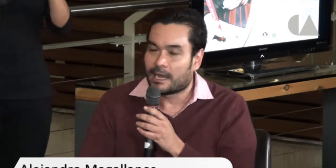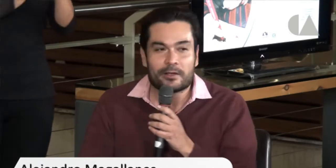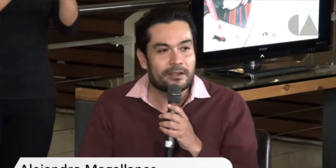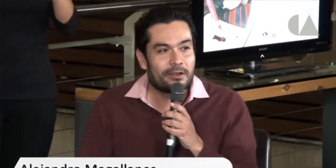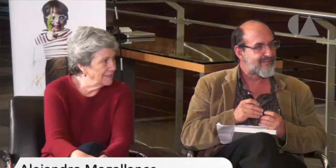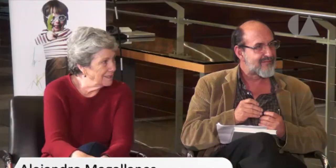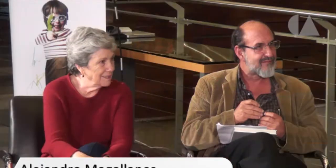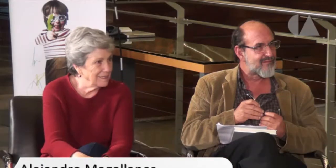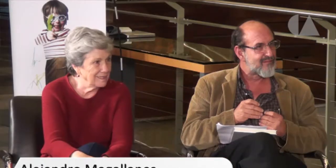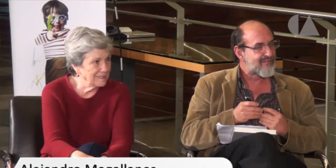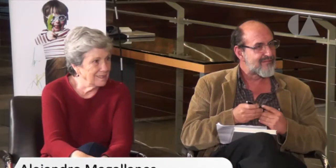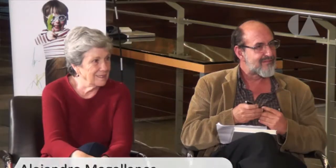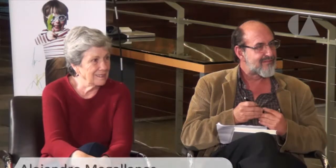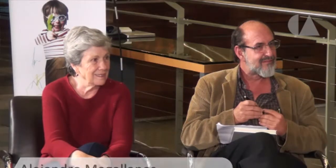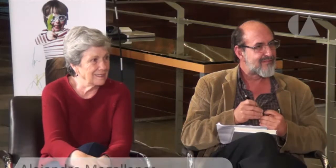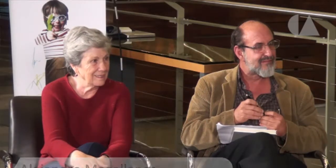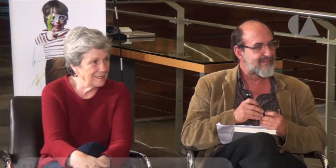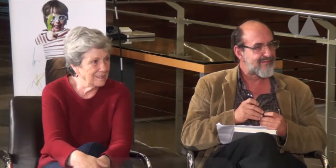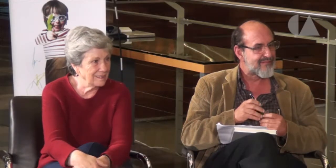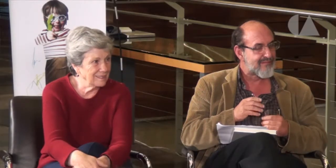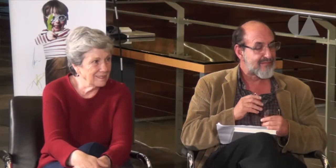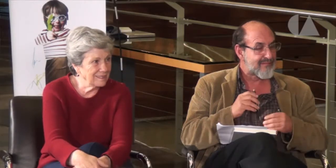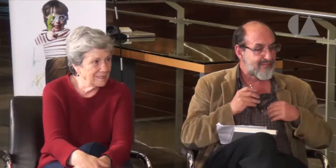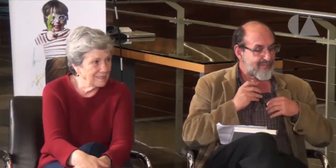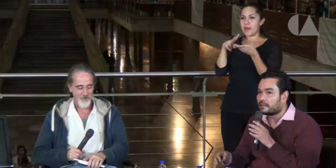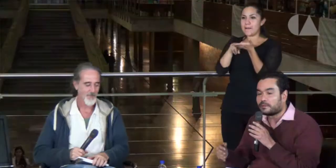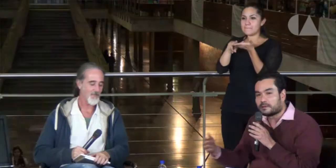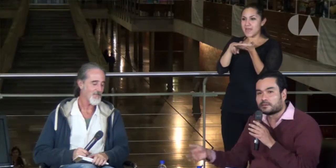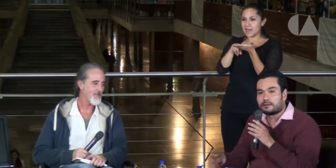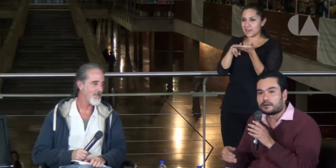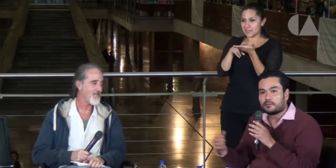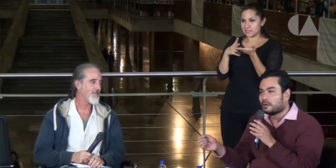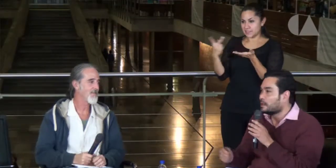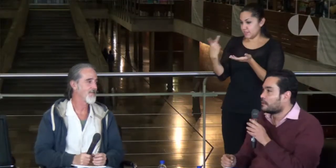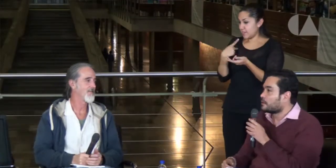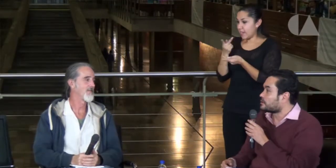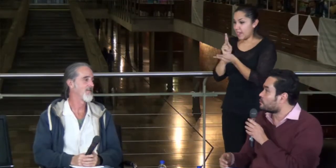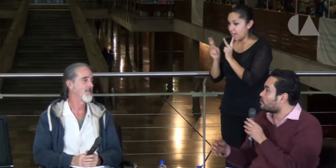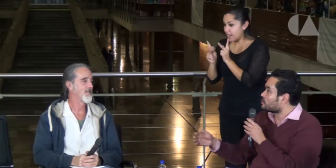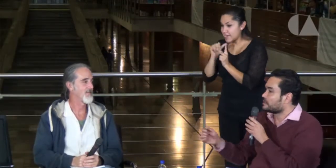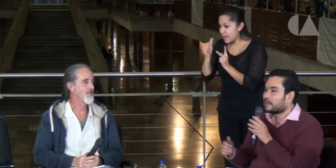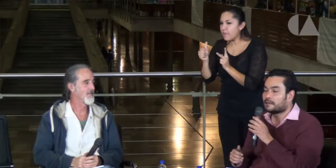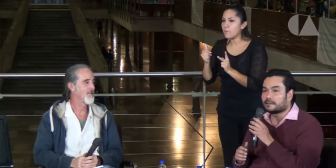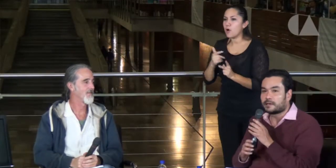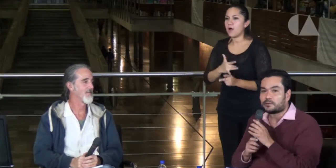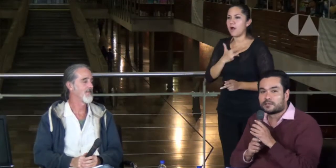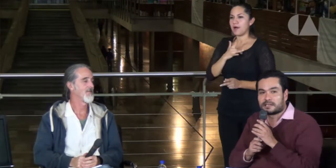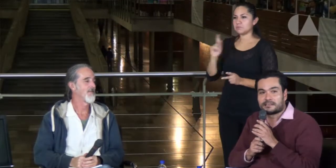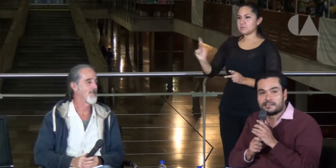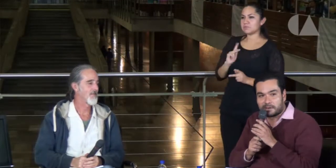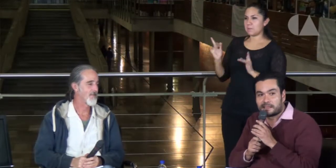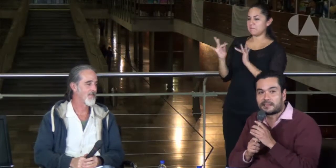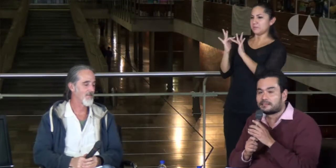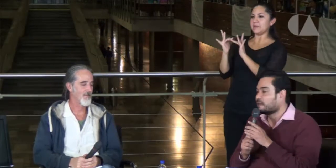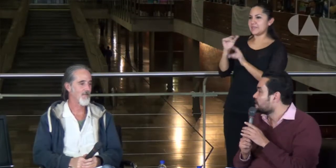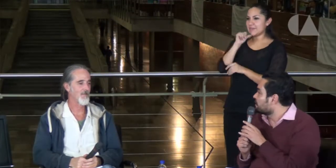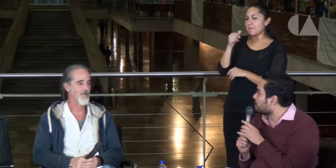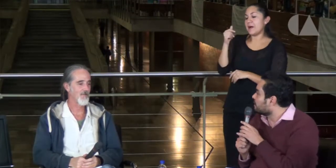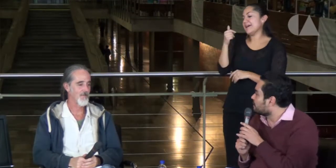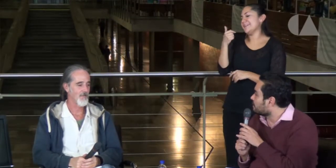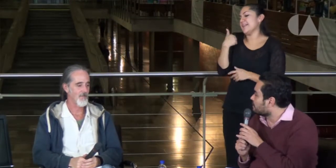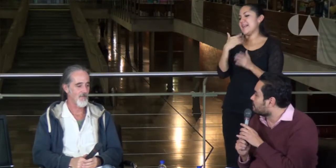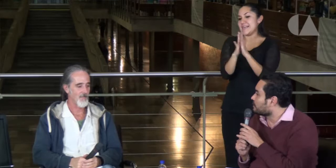aunque no hables pues como que te entiendes muy bien con otro dibujante y empezamos a hablar como los dibujos ya enseñando en nuestras libretas